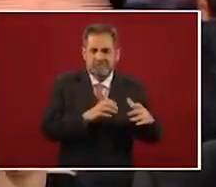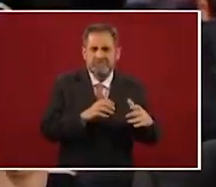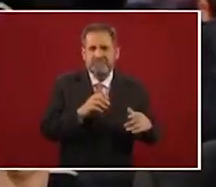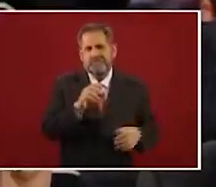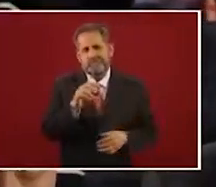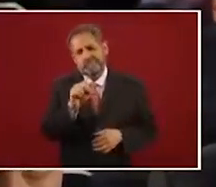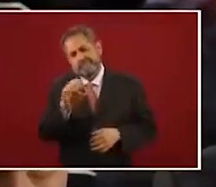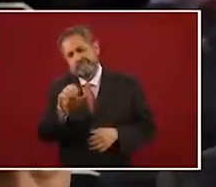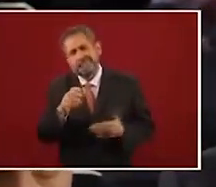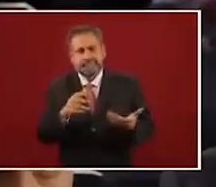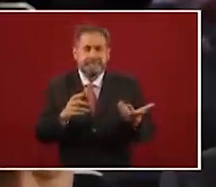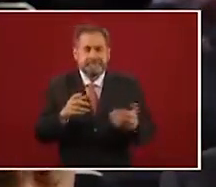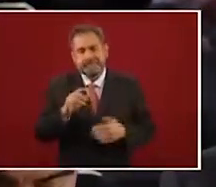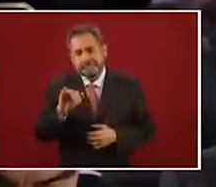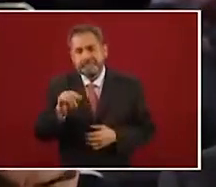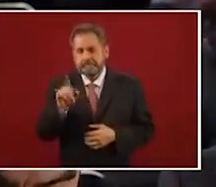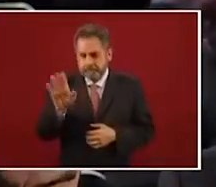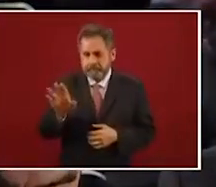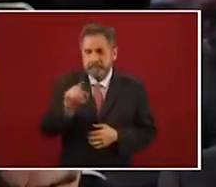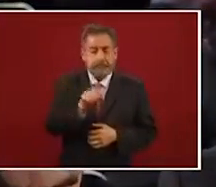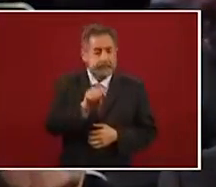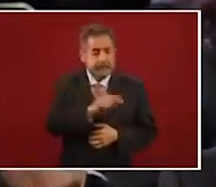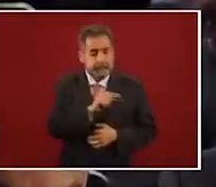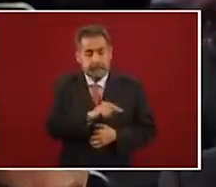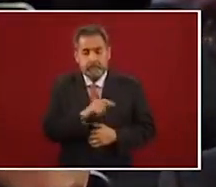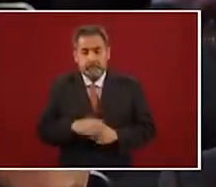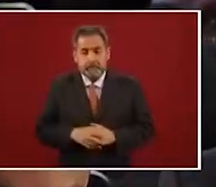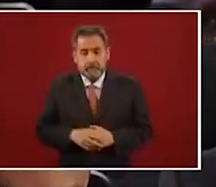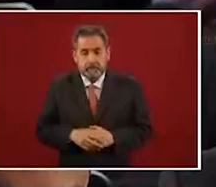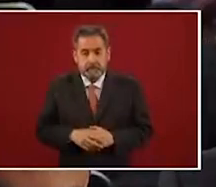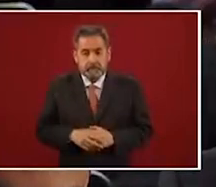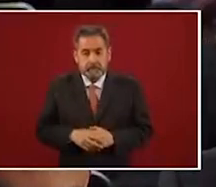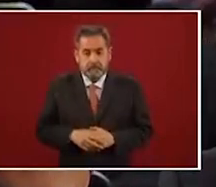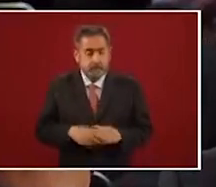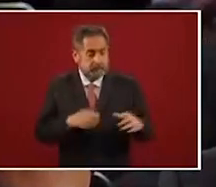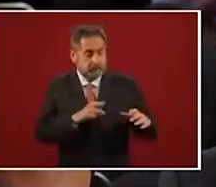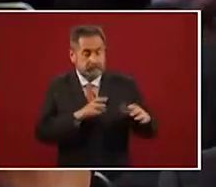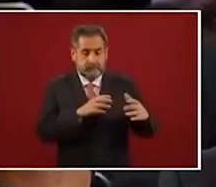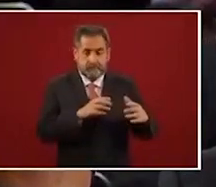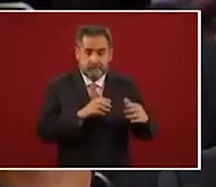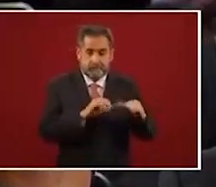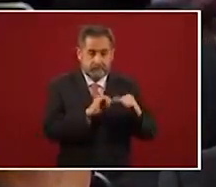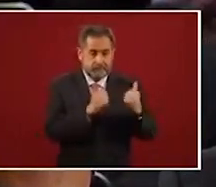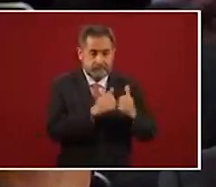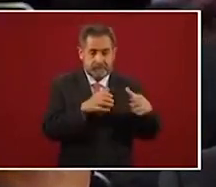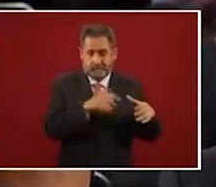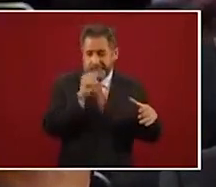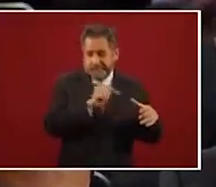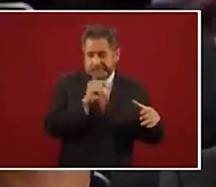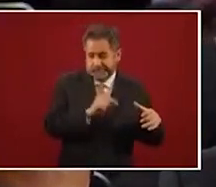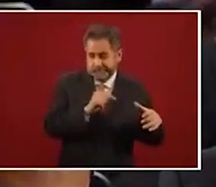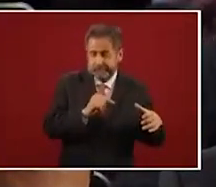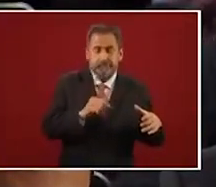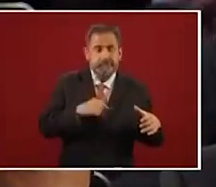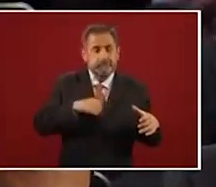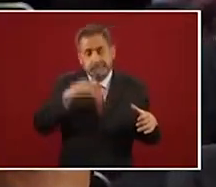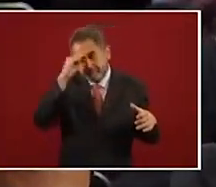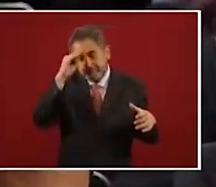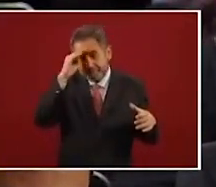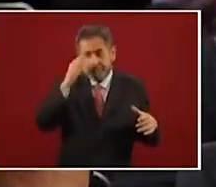Sí, bueno. Llega esta organización, Sustentabilidad, en